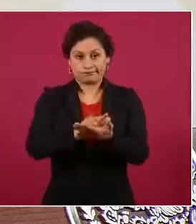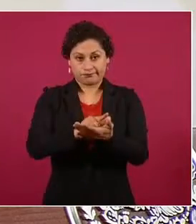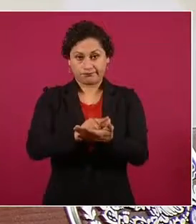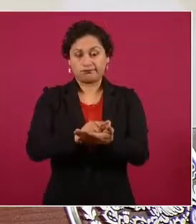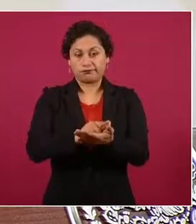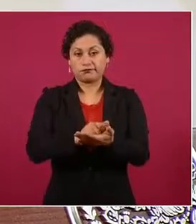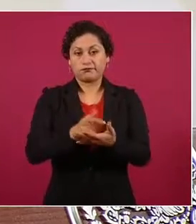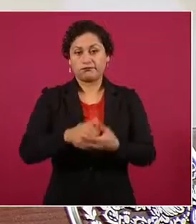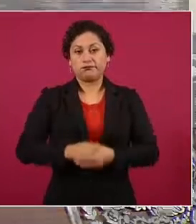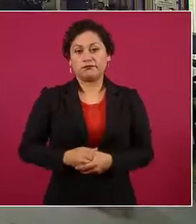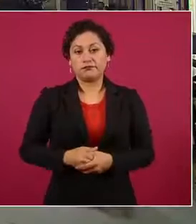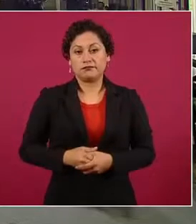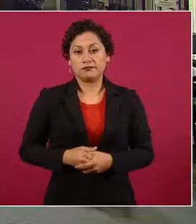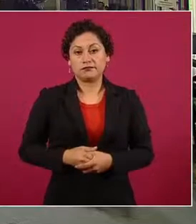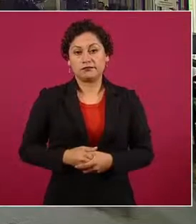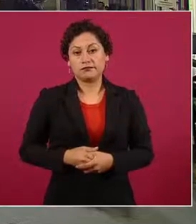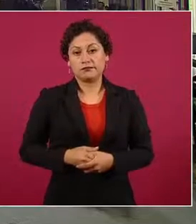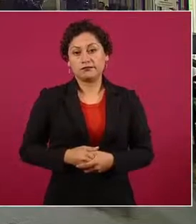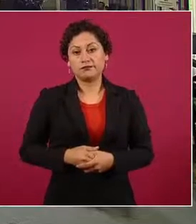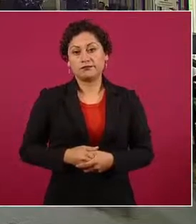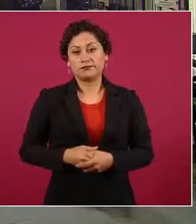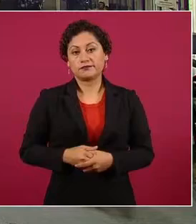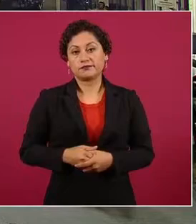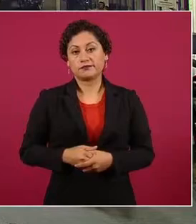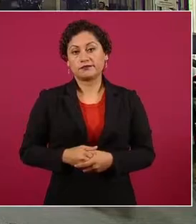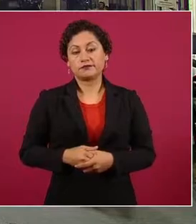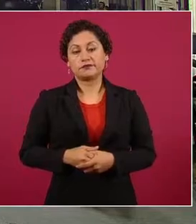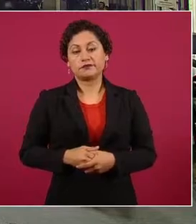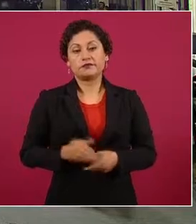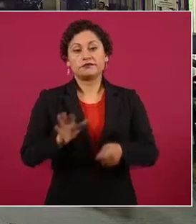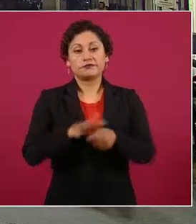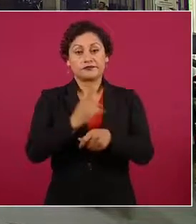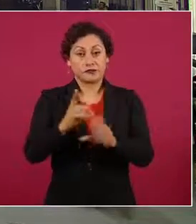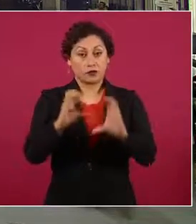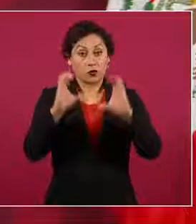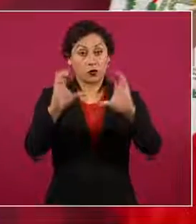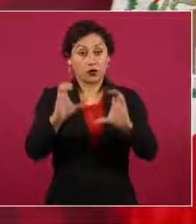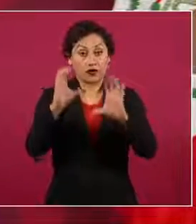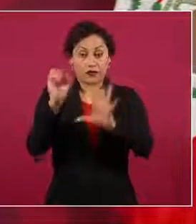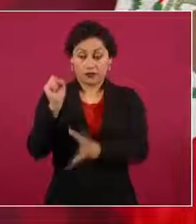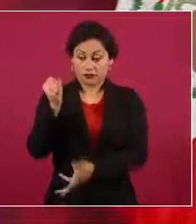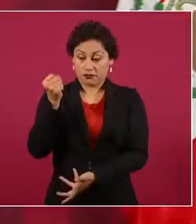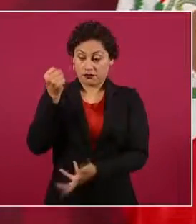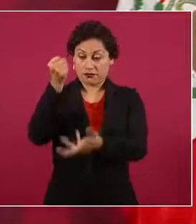no se utilice el dinero del presupuesto